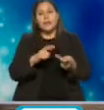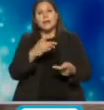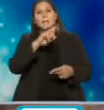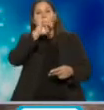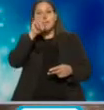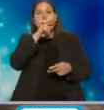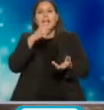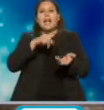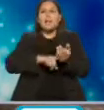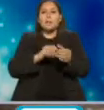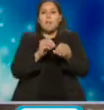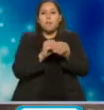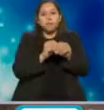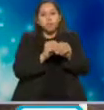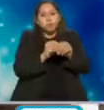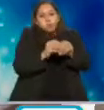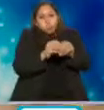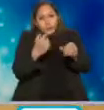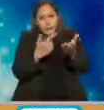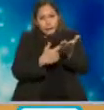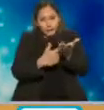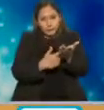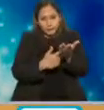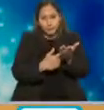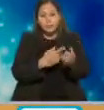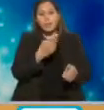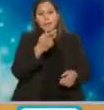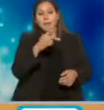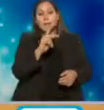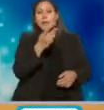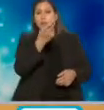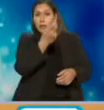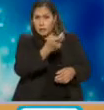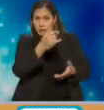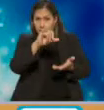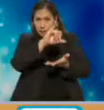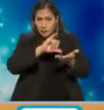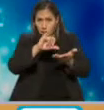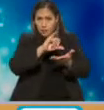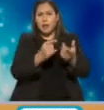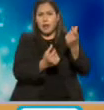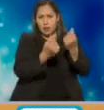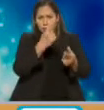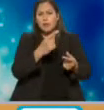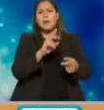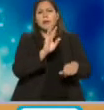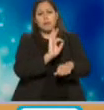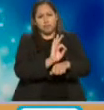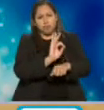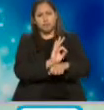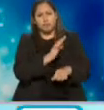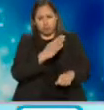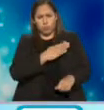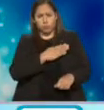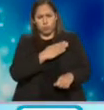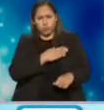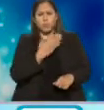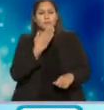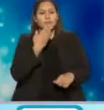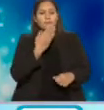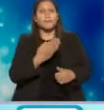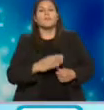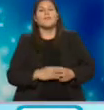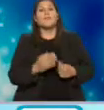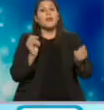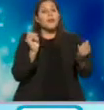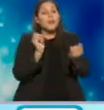arterias, pero este tipo de aceites puede crear un efecto benéfico. Va a favorecer en esto. Y además recordemos